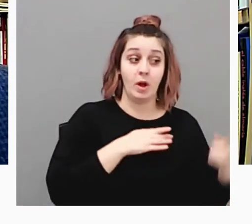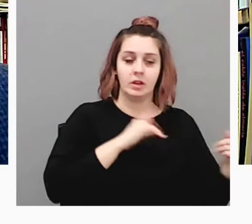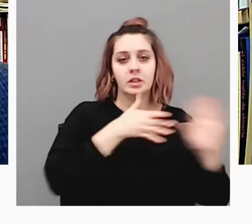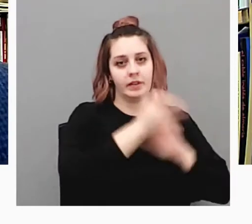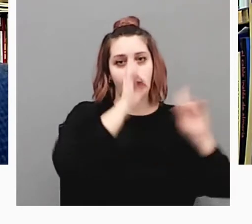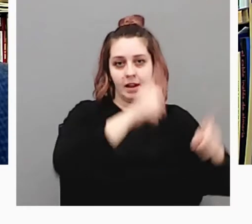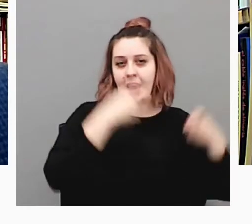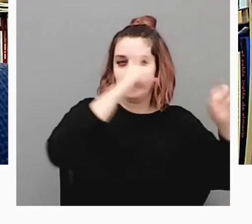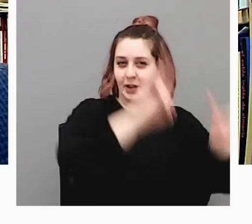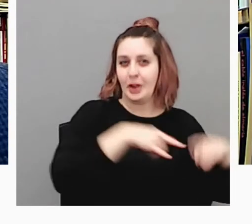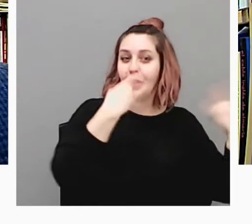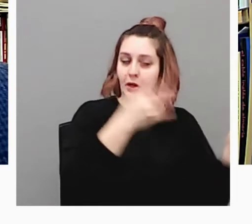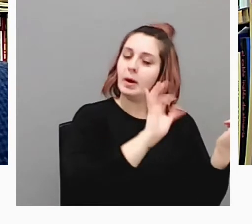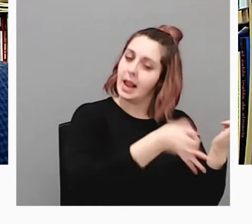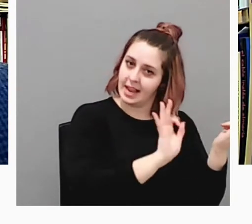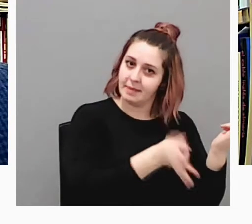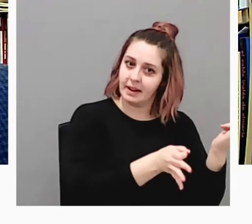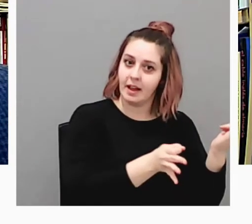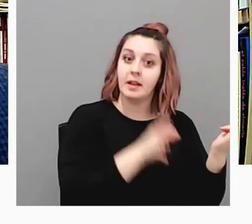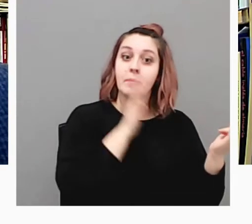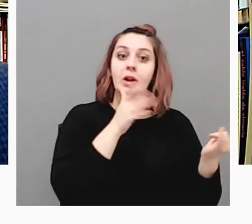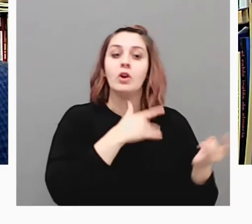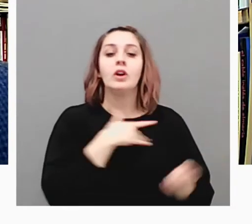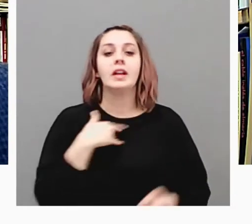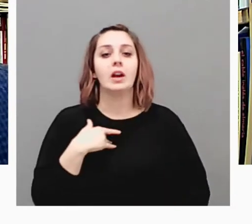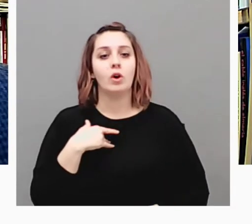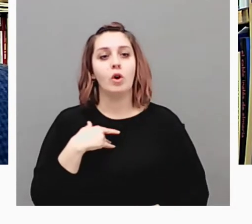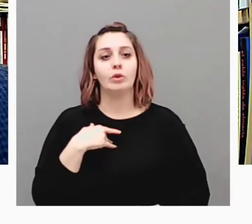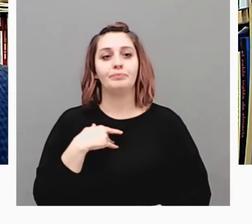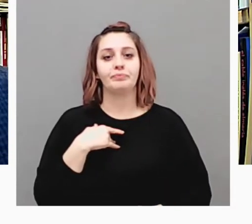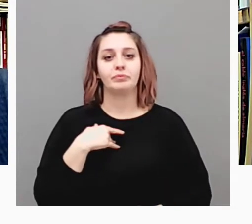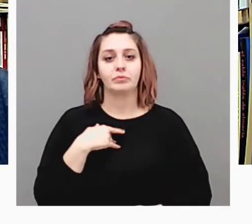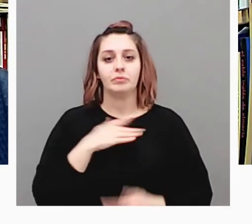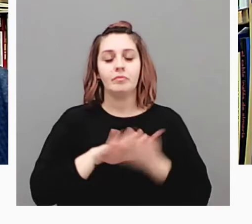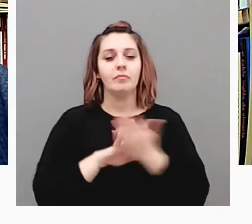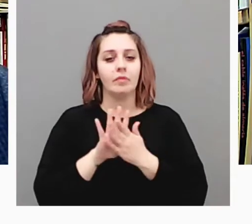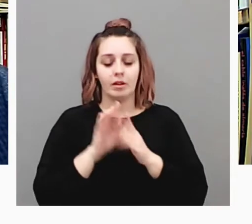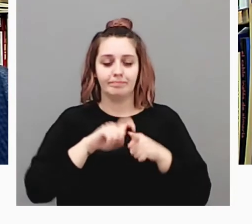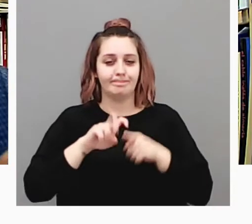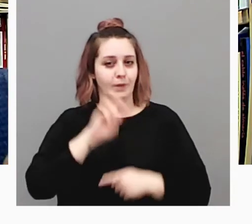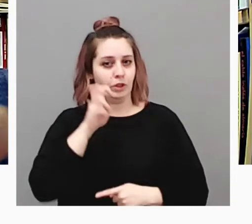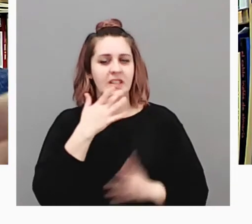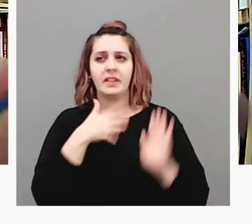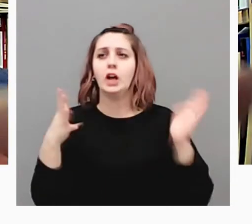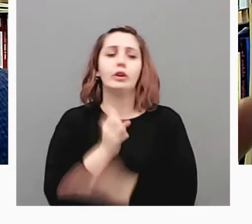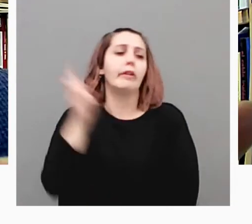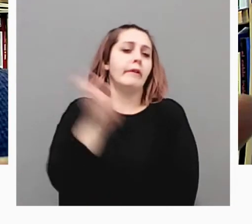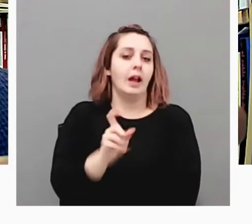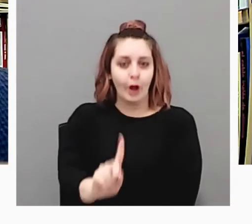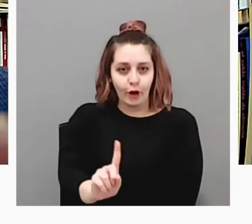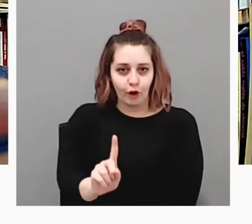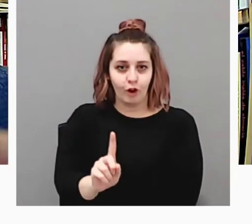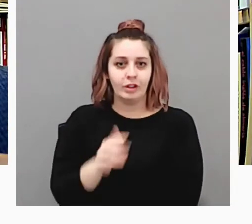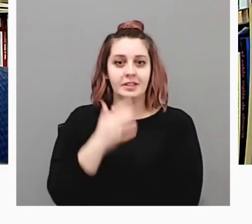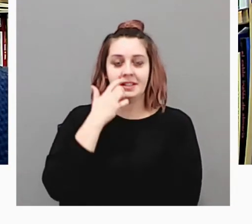esfuerzo. Pero también me gustaría insistir en otro aspecto. No todo vale. Hablamos de coger un recurso,